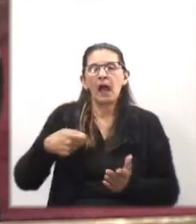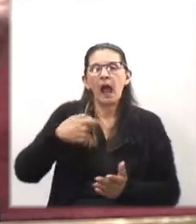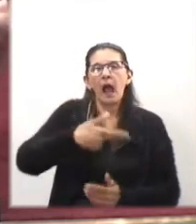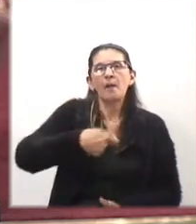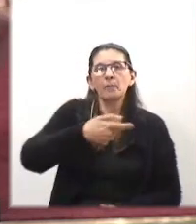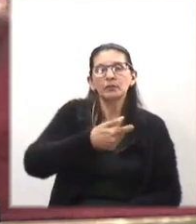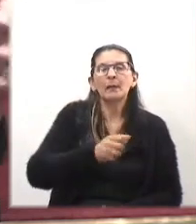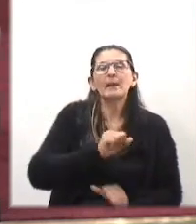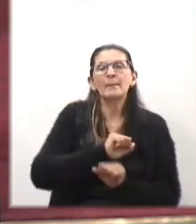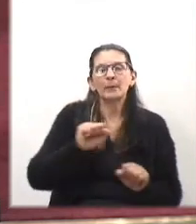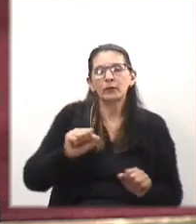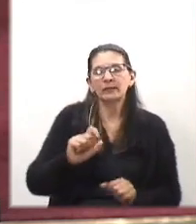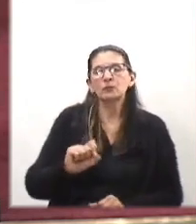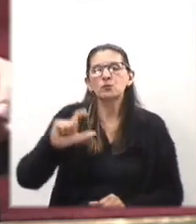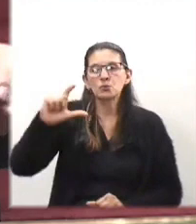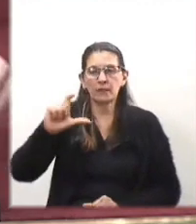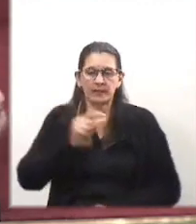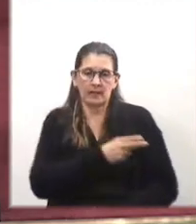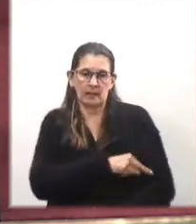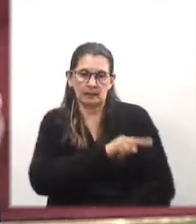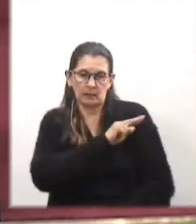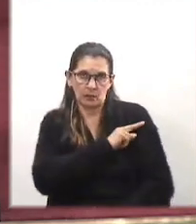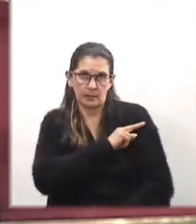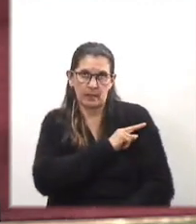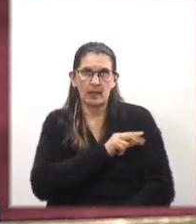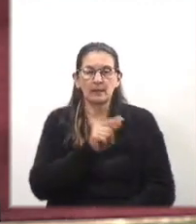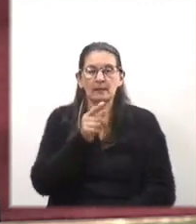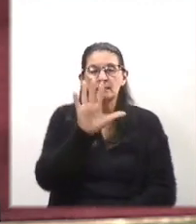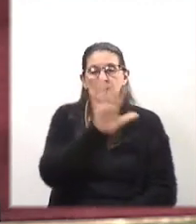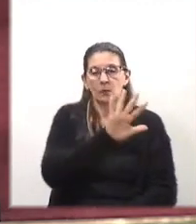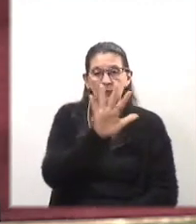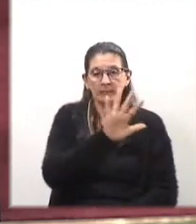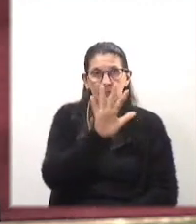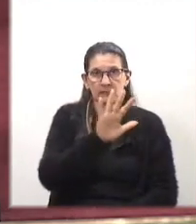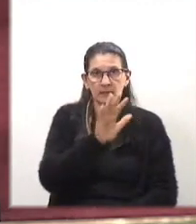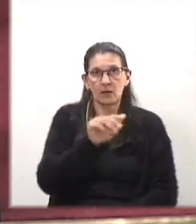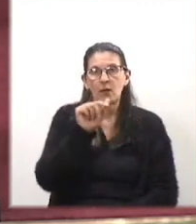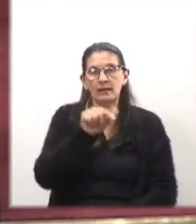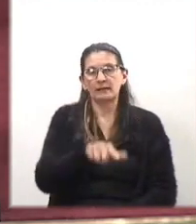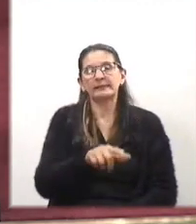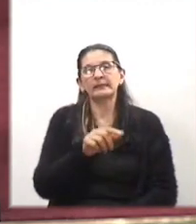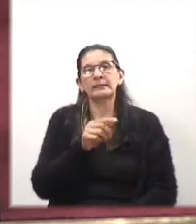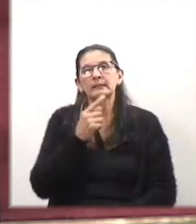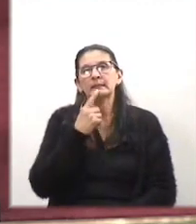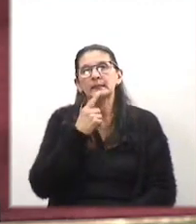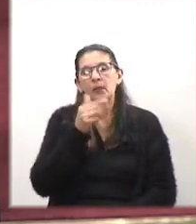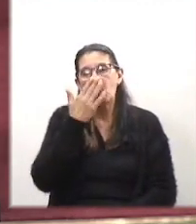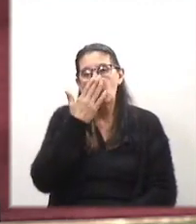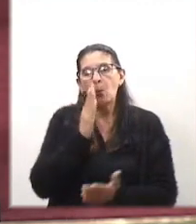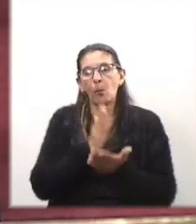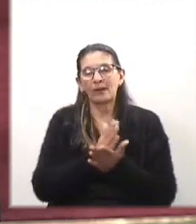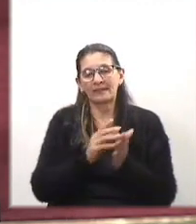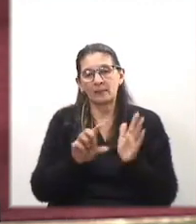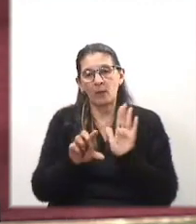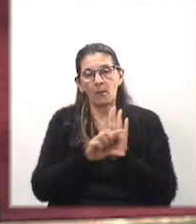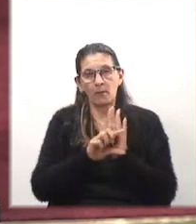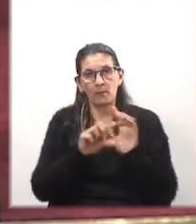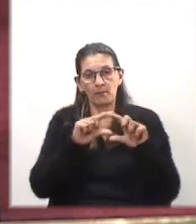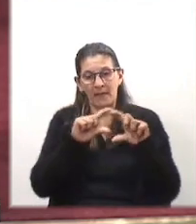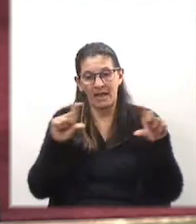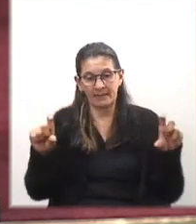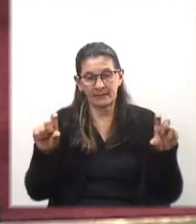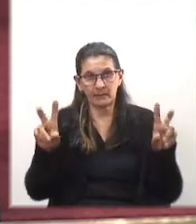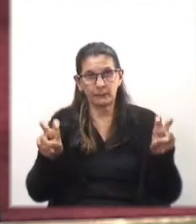para subir de categoría. Se quitó del 55 este título este último párrafo